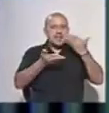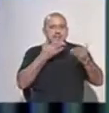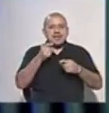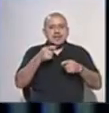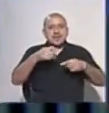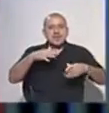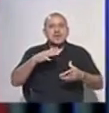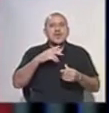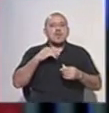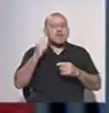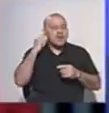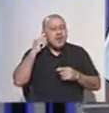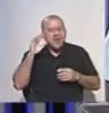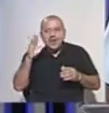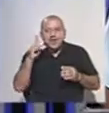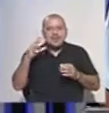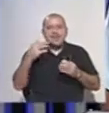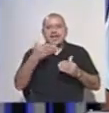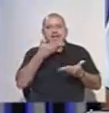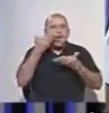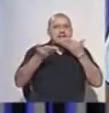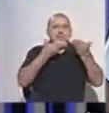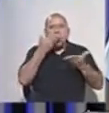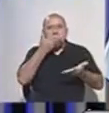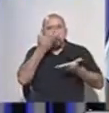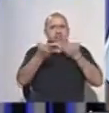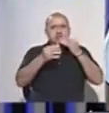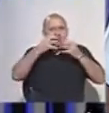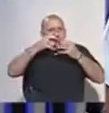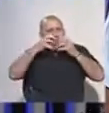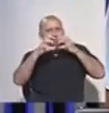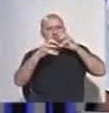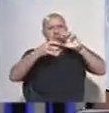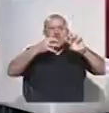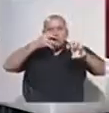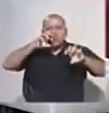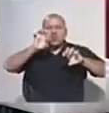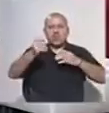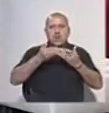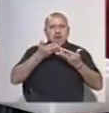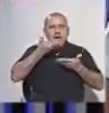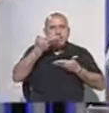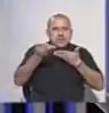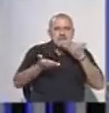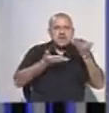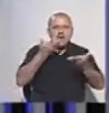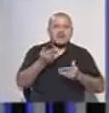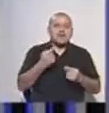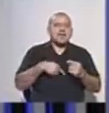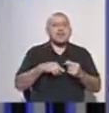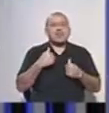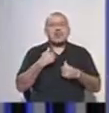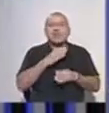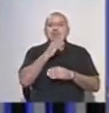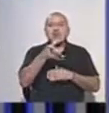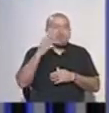Cuando te cantan en la oreja, ¿no? Claro, ¿no? Y claro, te cantan al lado con esa potencia. Una retirada que se repite. A mí me pasó cuando fueron a la radio, me